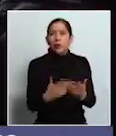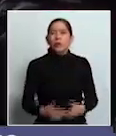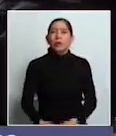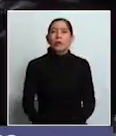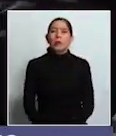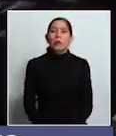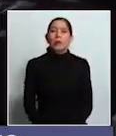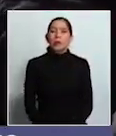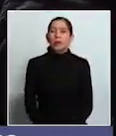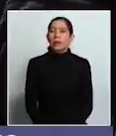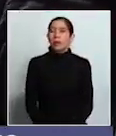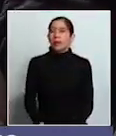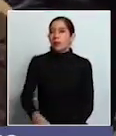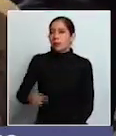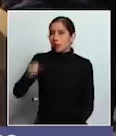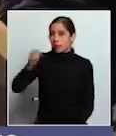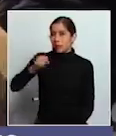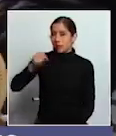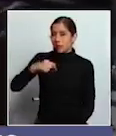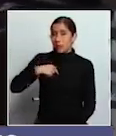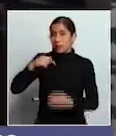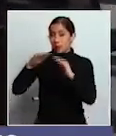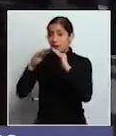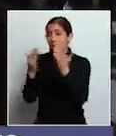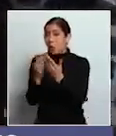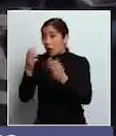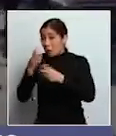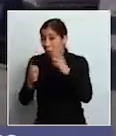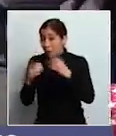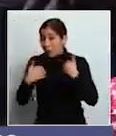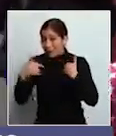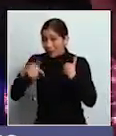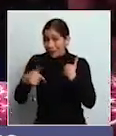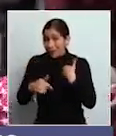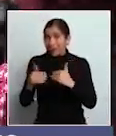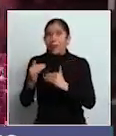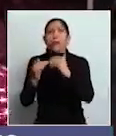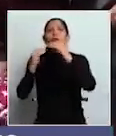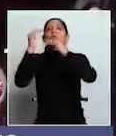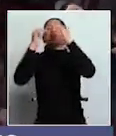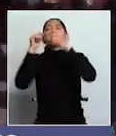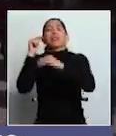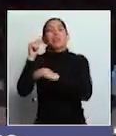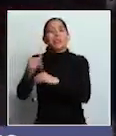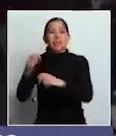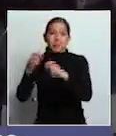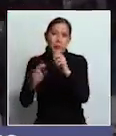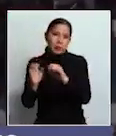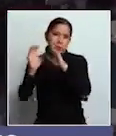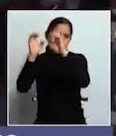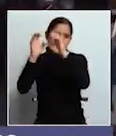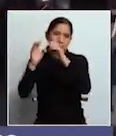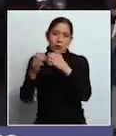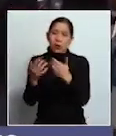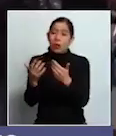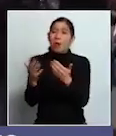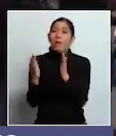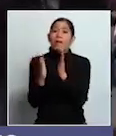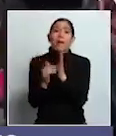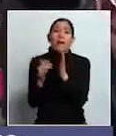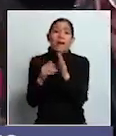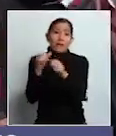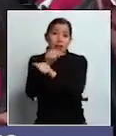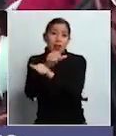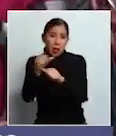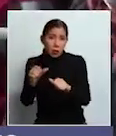los principales problemas que tiene la unidad educativa es infraestructura. La infraestructura de nuestra unidad educativa no tiene aulas. Nosotros estamos pasando